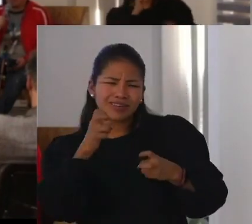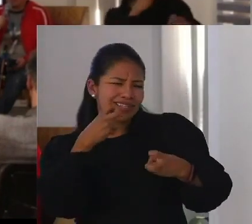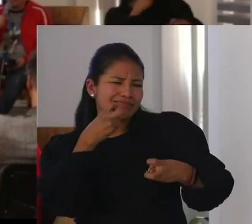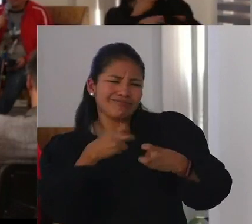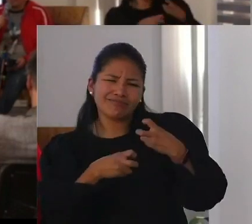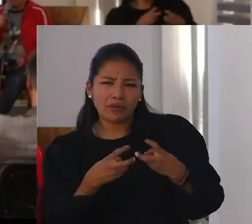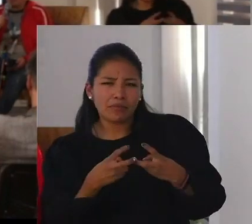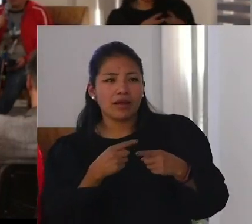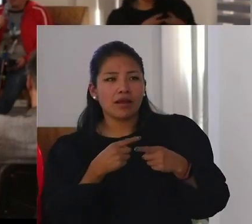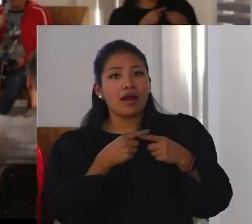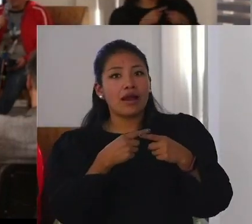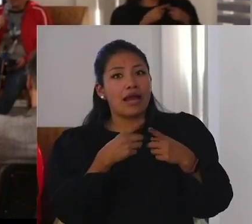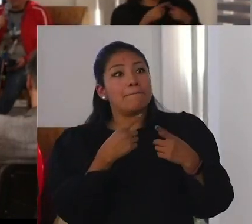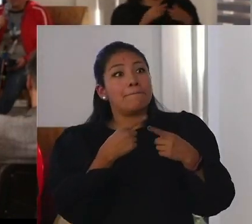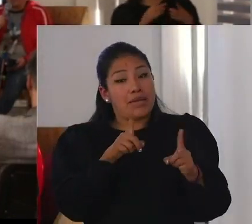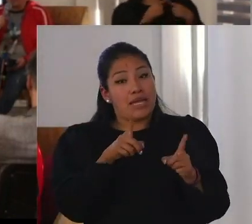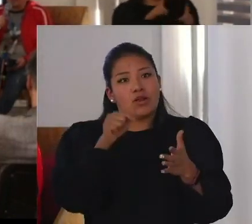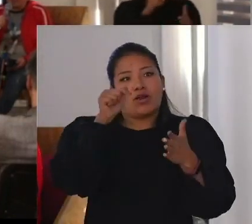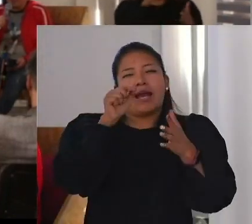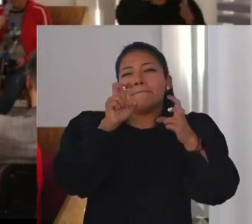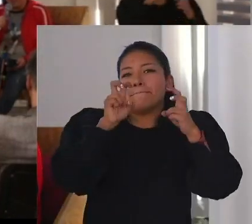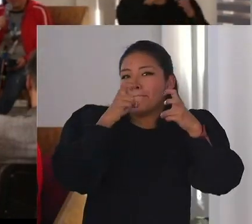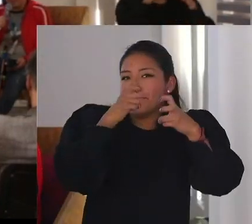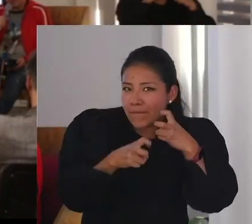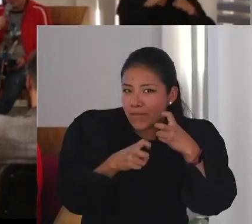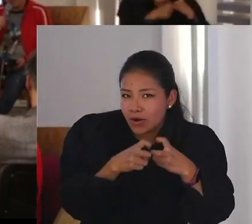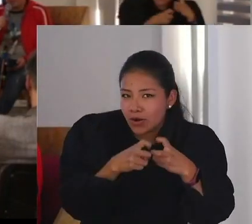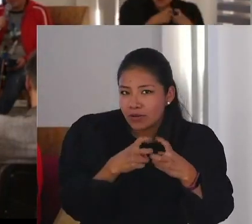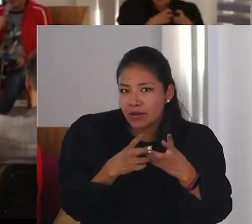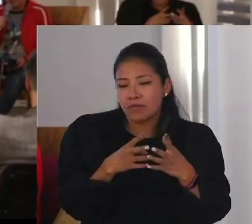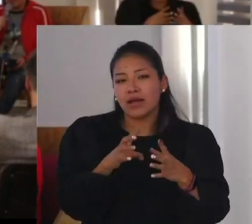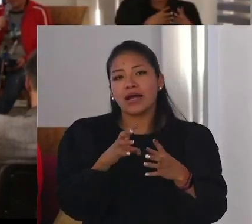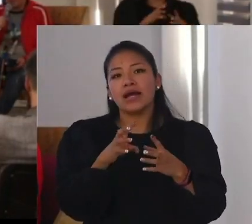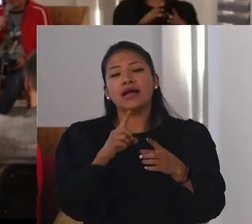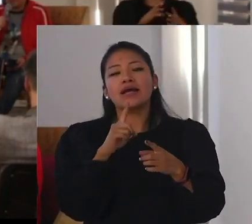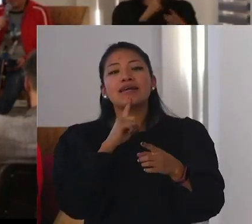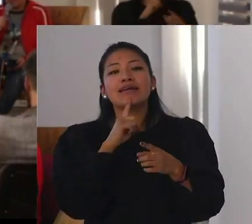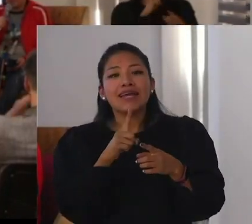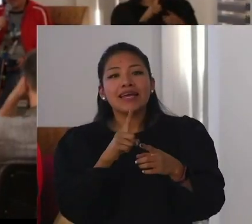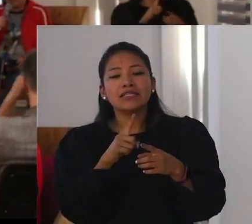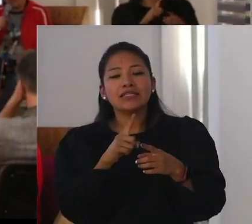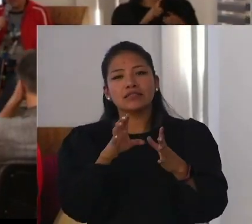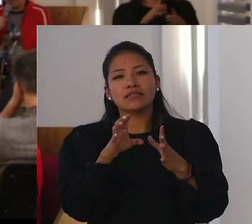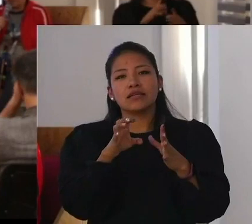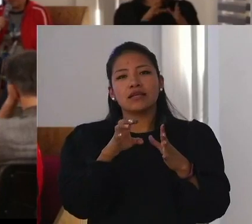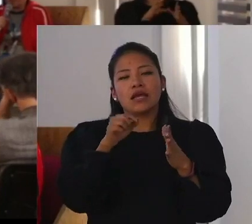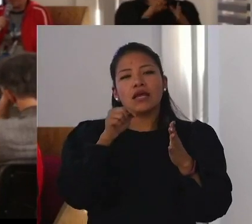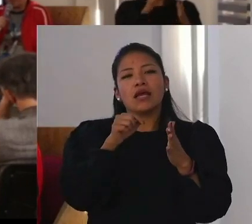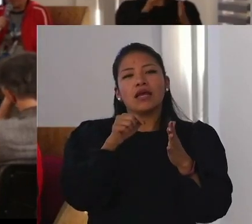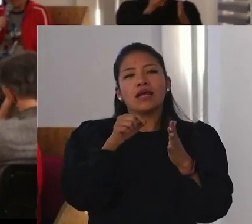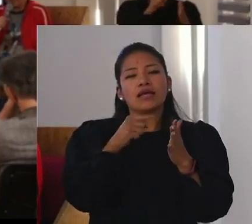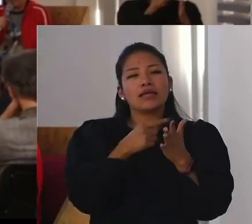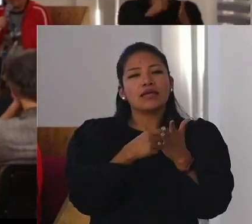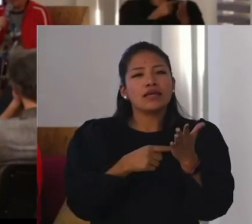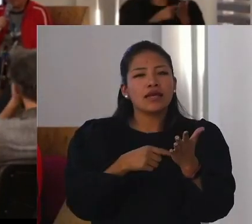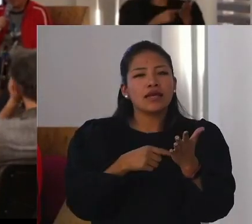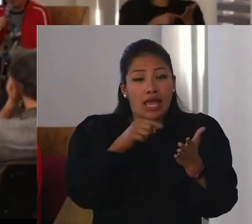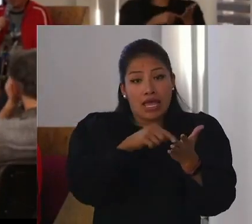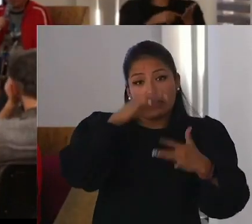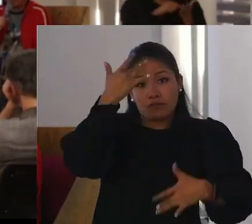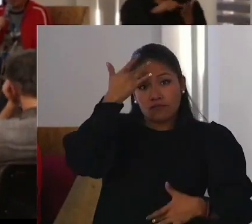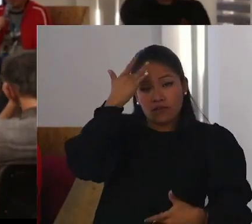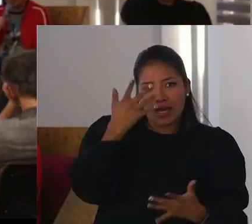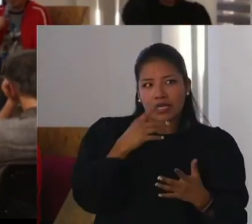el problema en el porque Dios las cosas múltiples dicen la enfermedad de las mil caras no porque nadie tiene los mismos